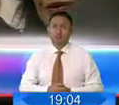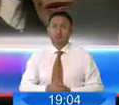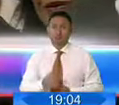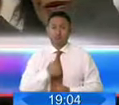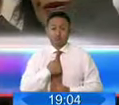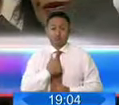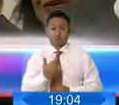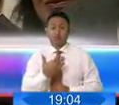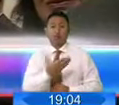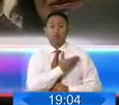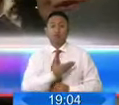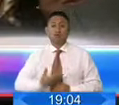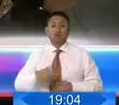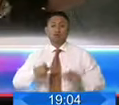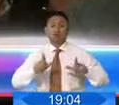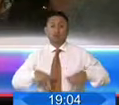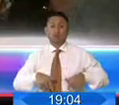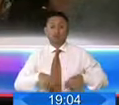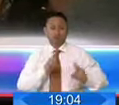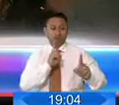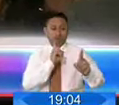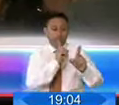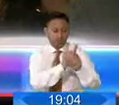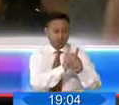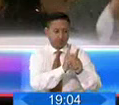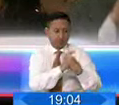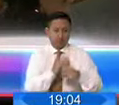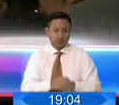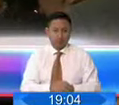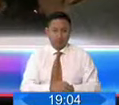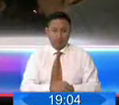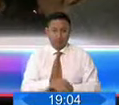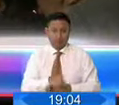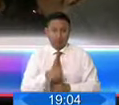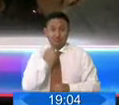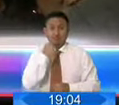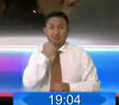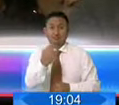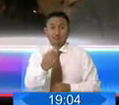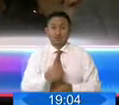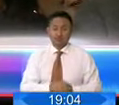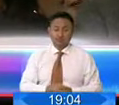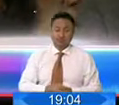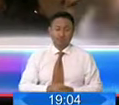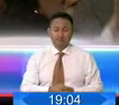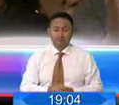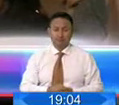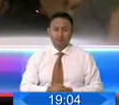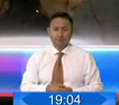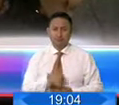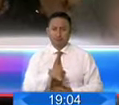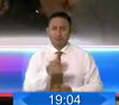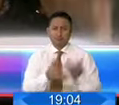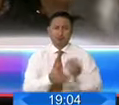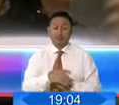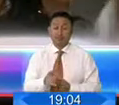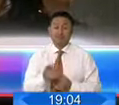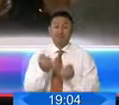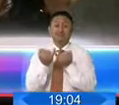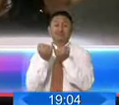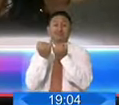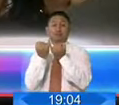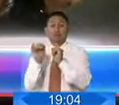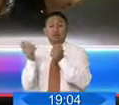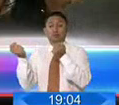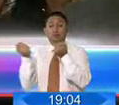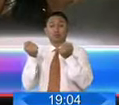al presidente Moreno para decirle que no confunda independencia de